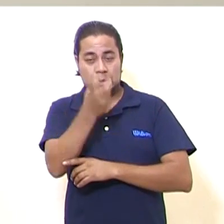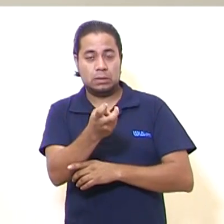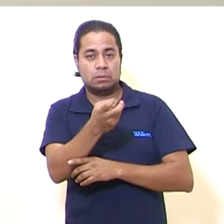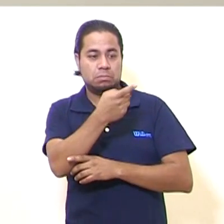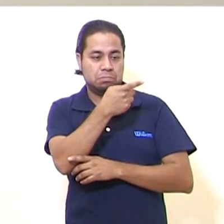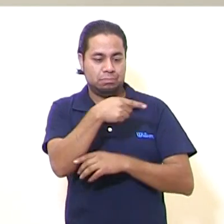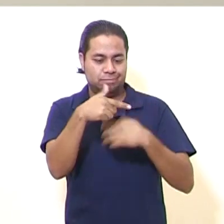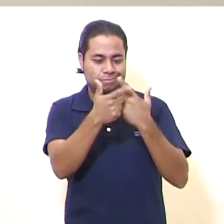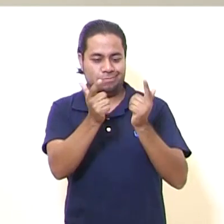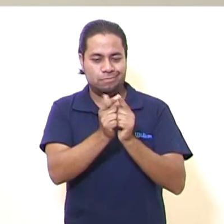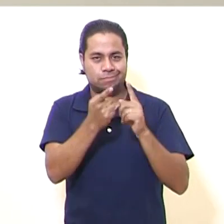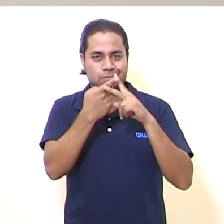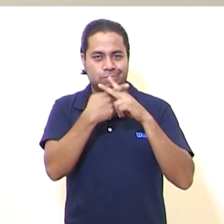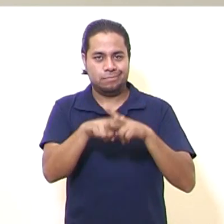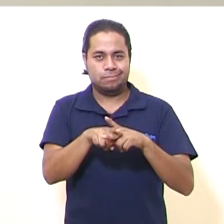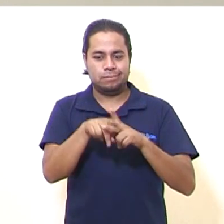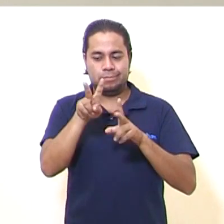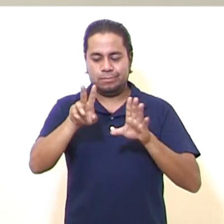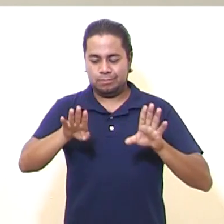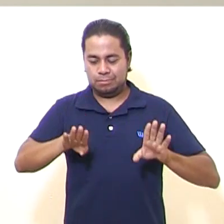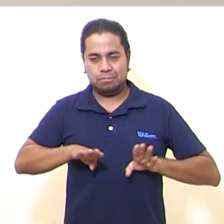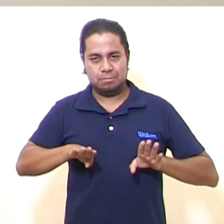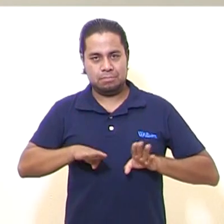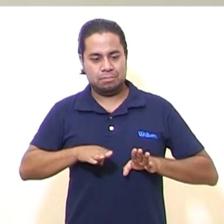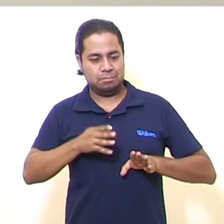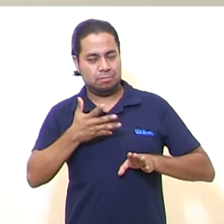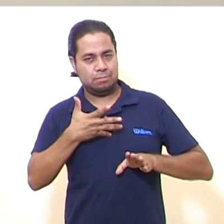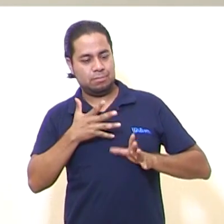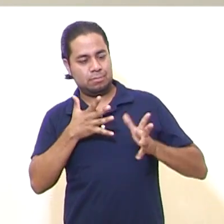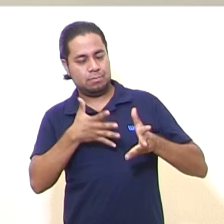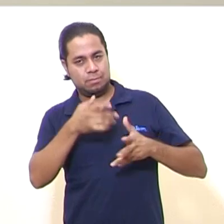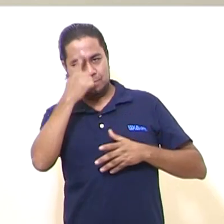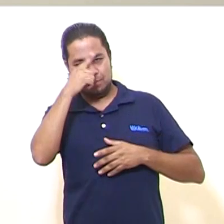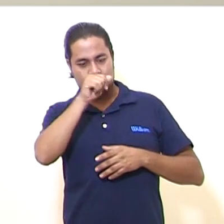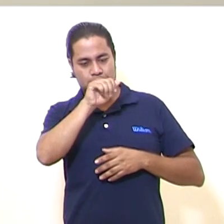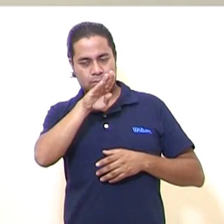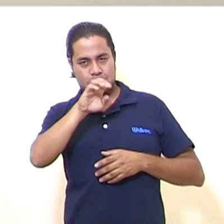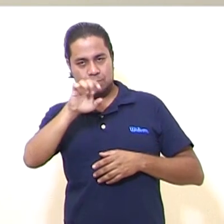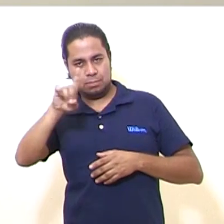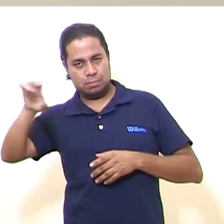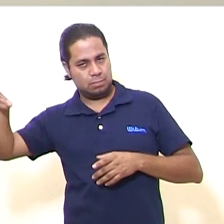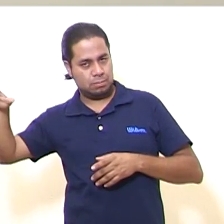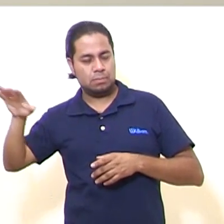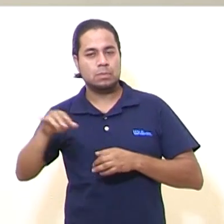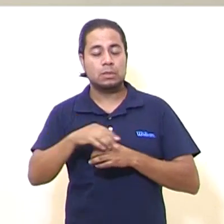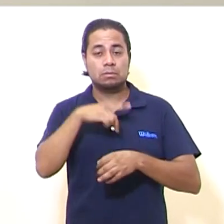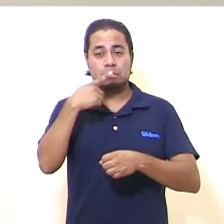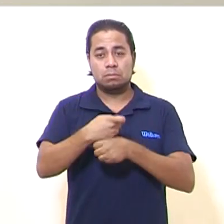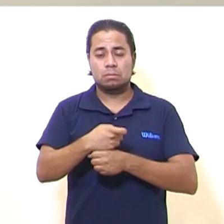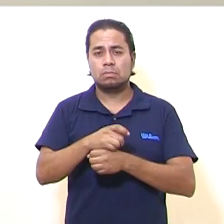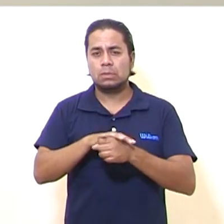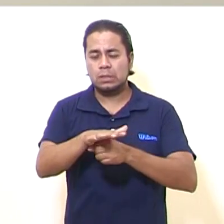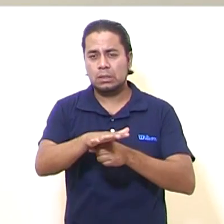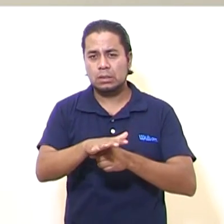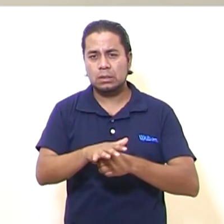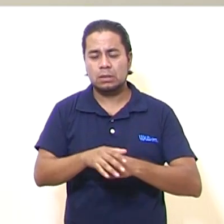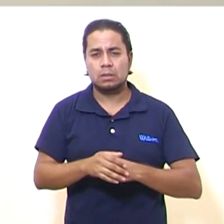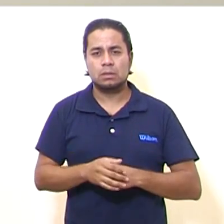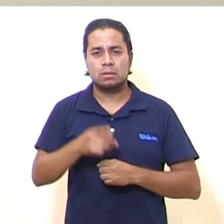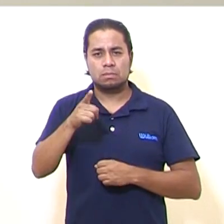a tener dos características importantes en el abecedario. El primero fue que